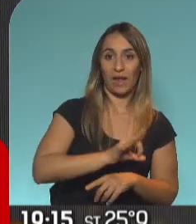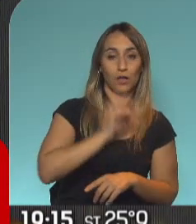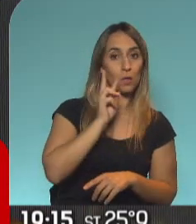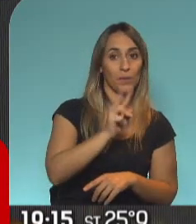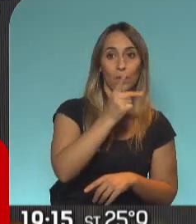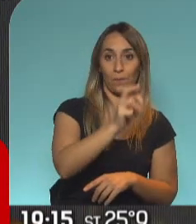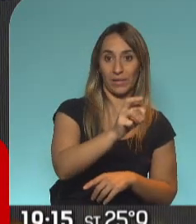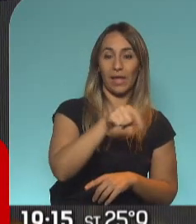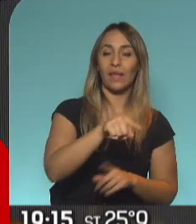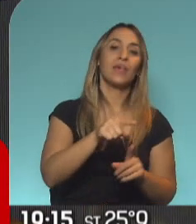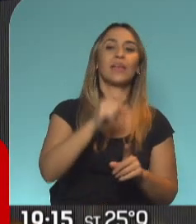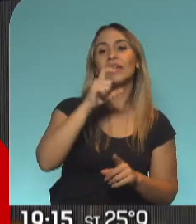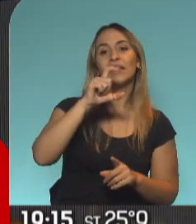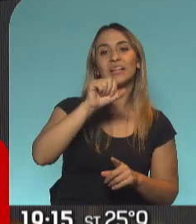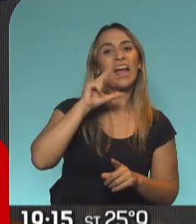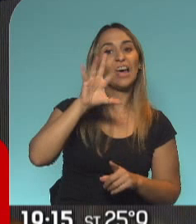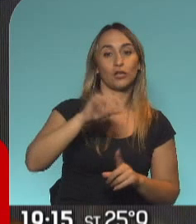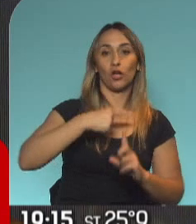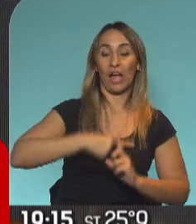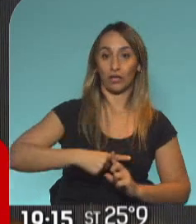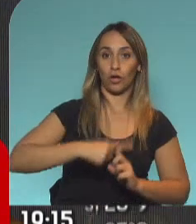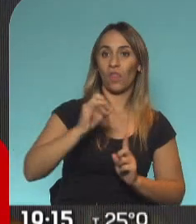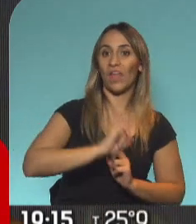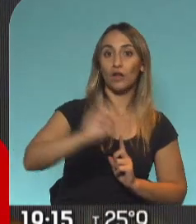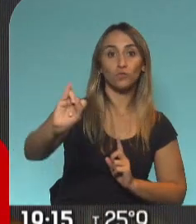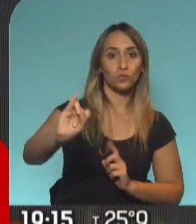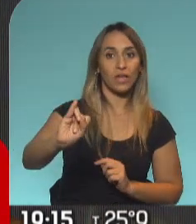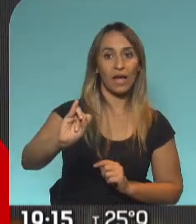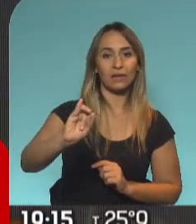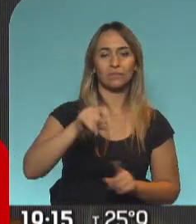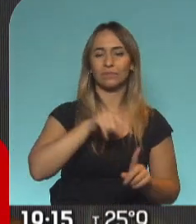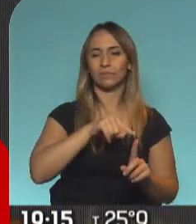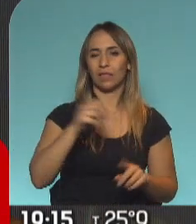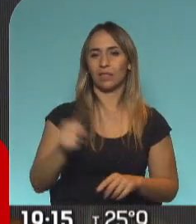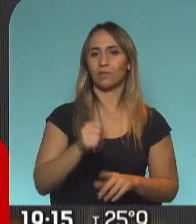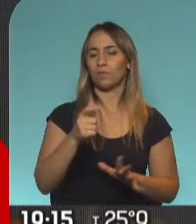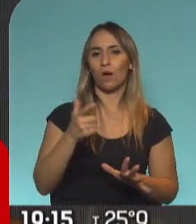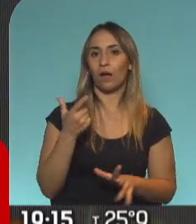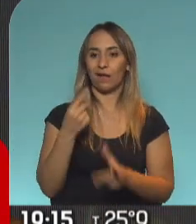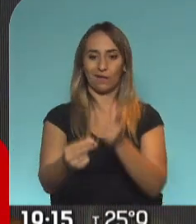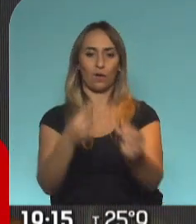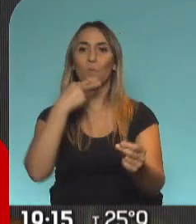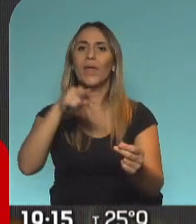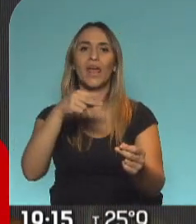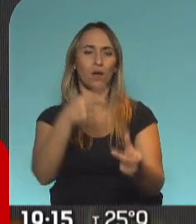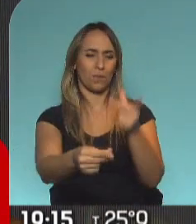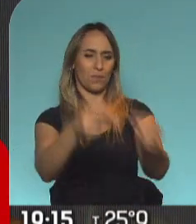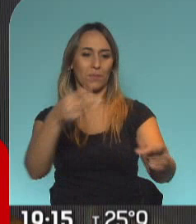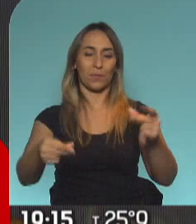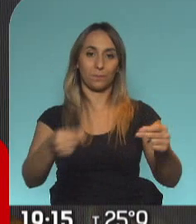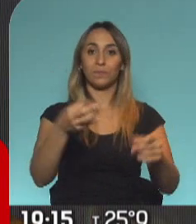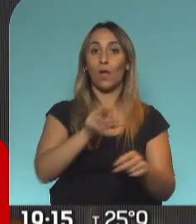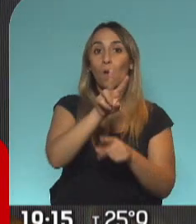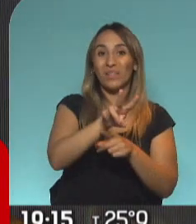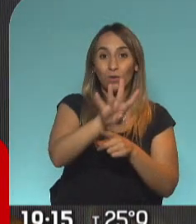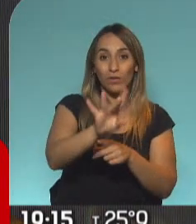la denuncia de Elisa Carrió sobre un intento de envenenamiento con la Sputnik, ¿sí? Uh-huh. 24 de diciembre,